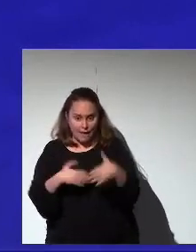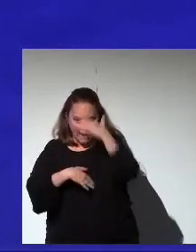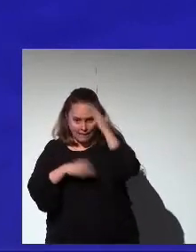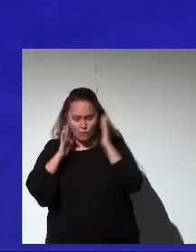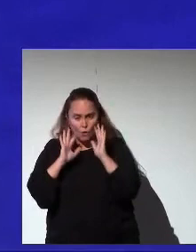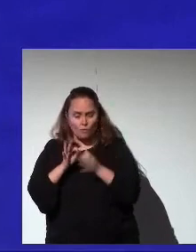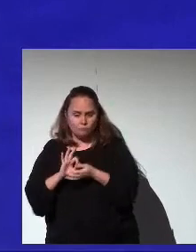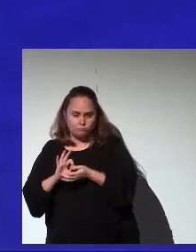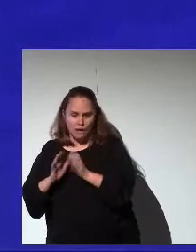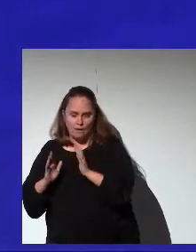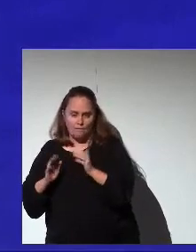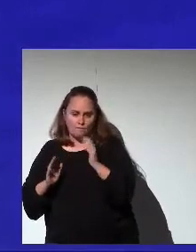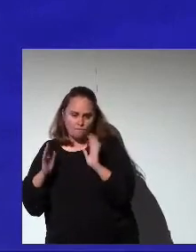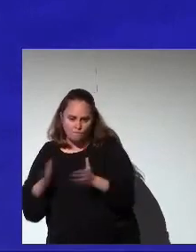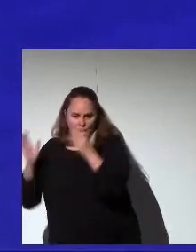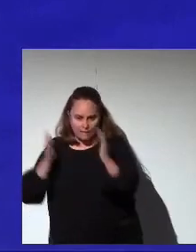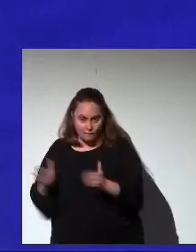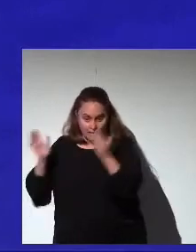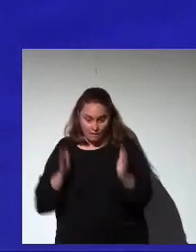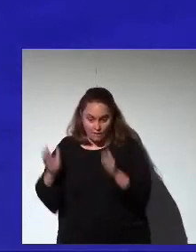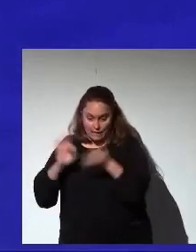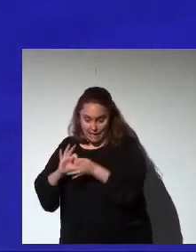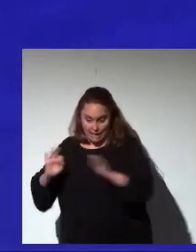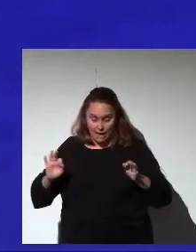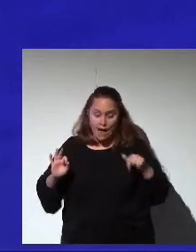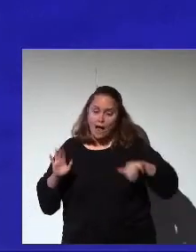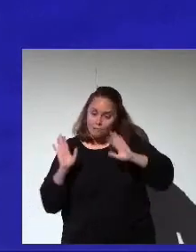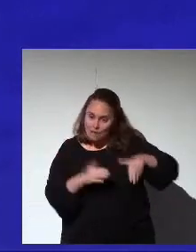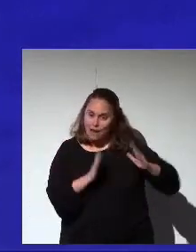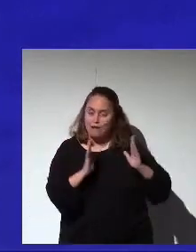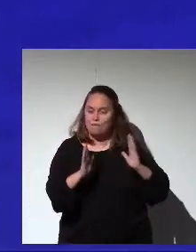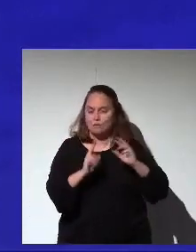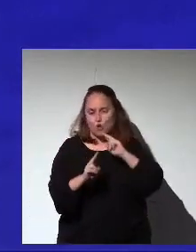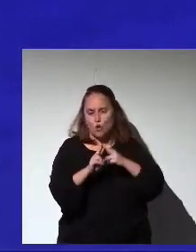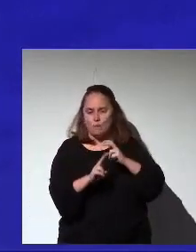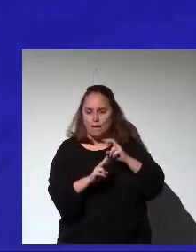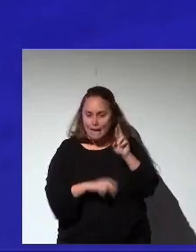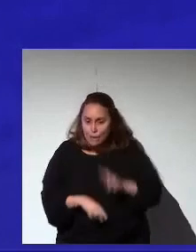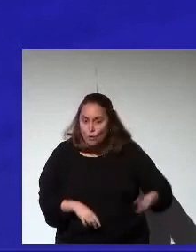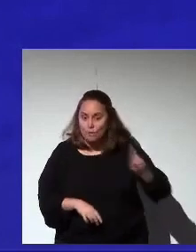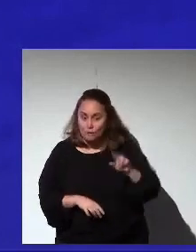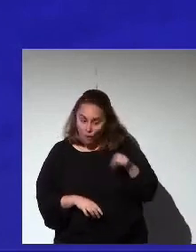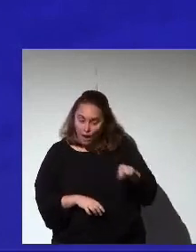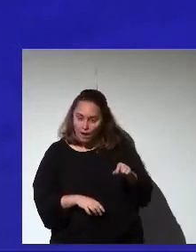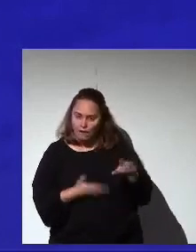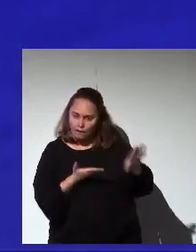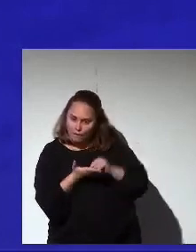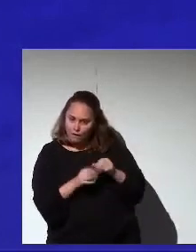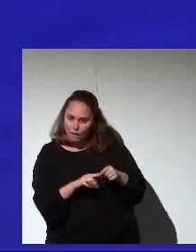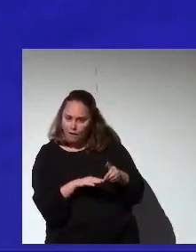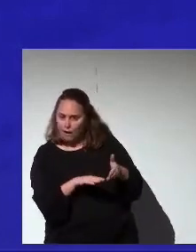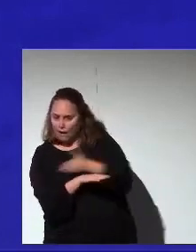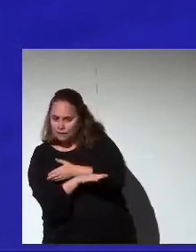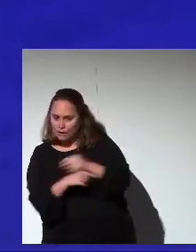que es la fase de recuperación, se tiene o no se tiene en cuenta todas las consecuencias sociales que ha tenido ese